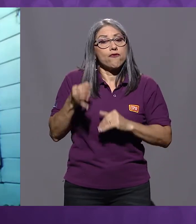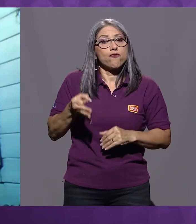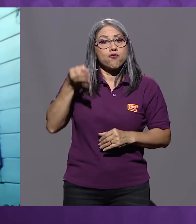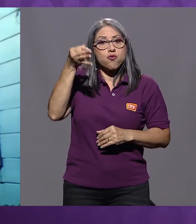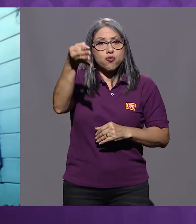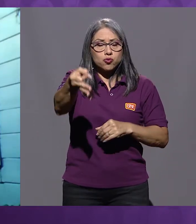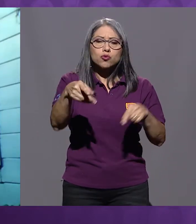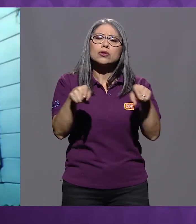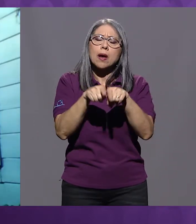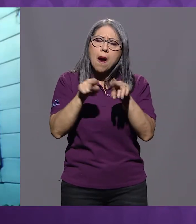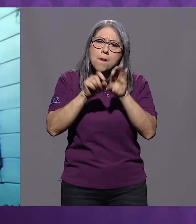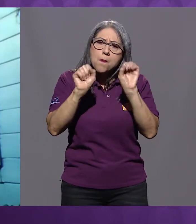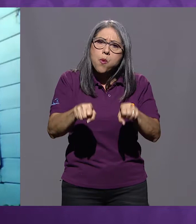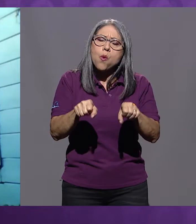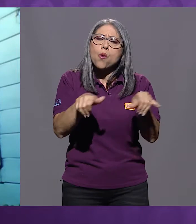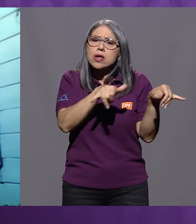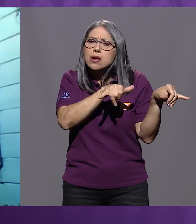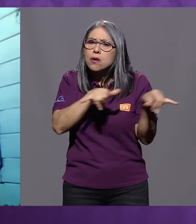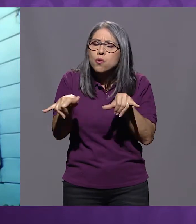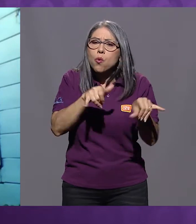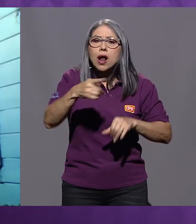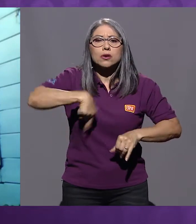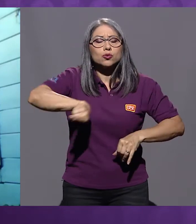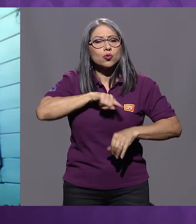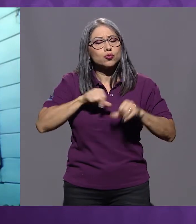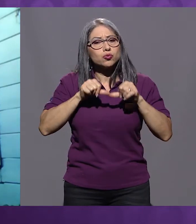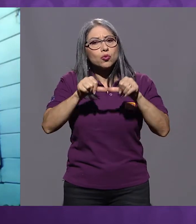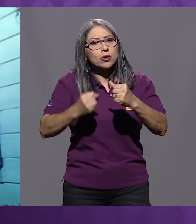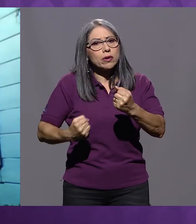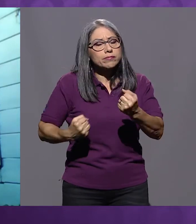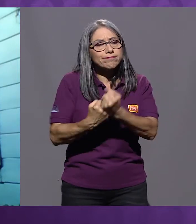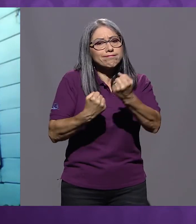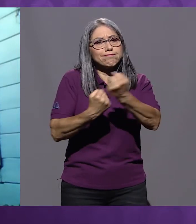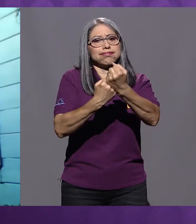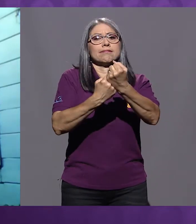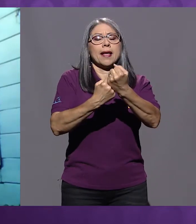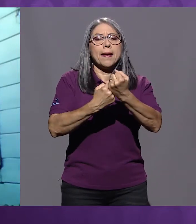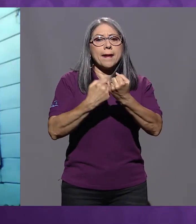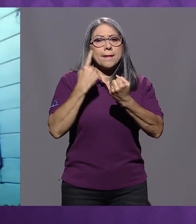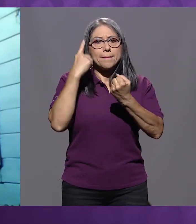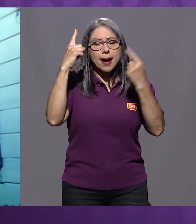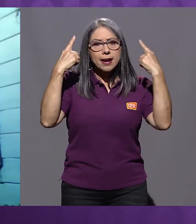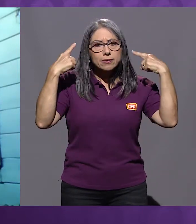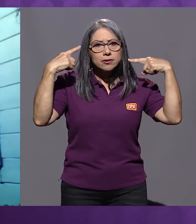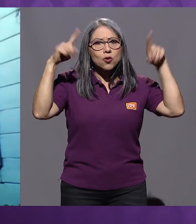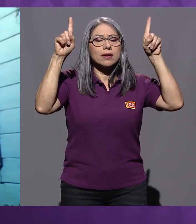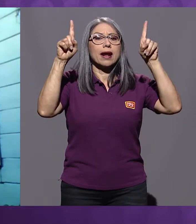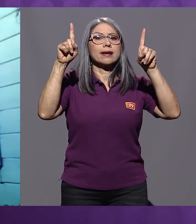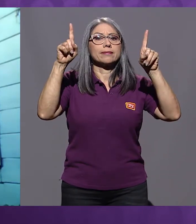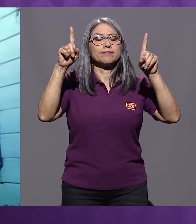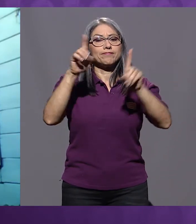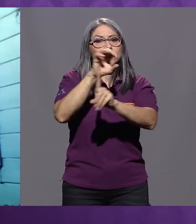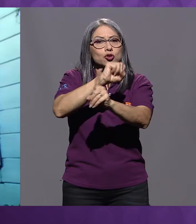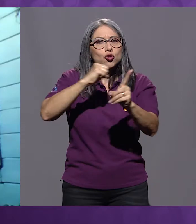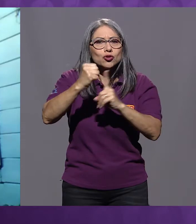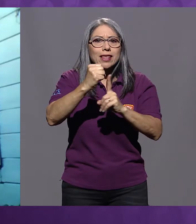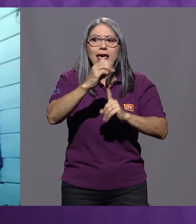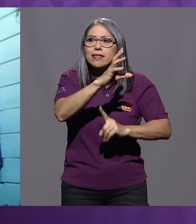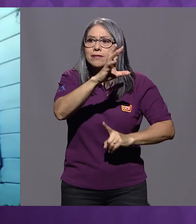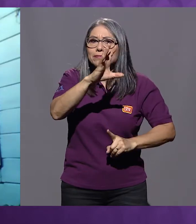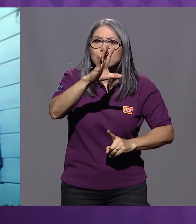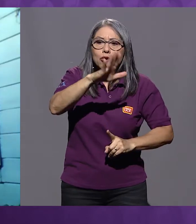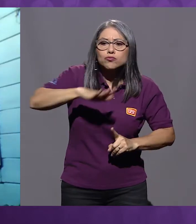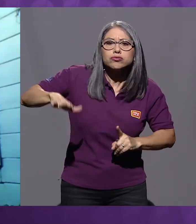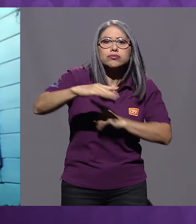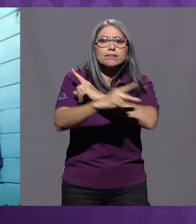podamos igualmente ir dando nuestro granito de arena para poder llegar a esa sociedad que tanto necesitamos,